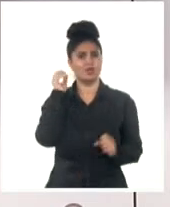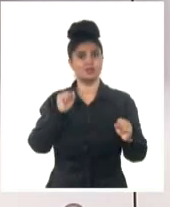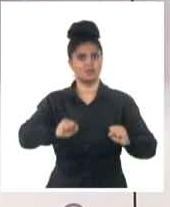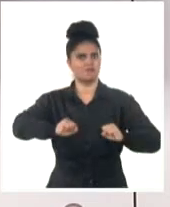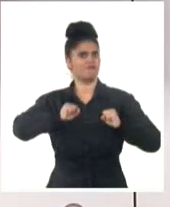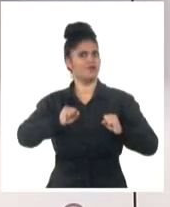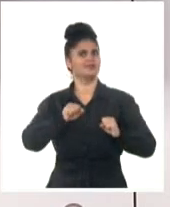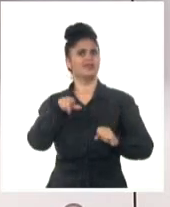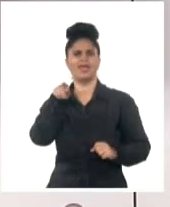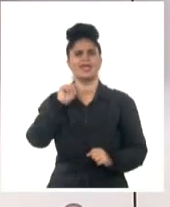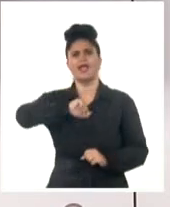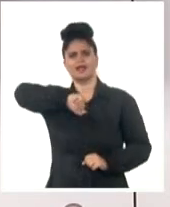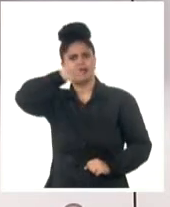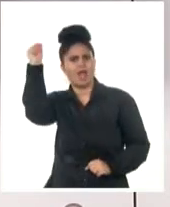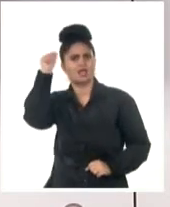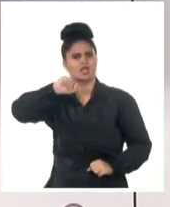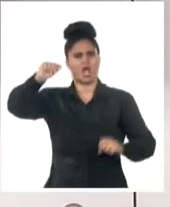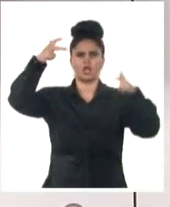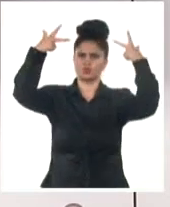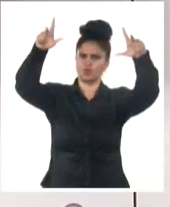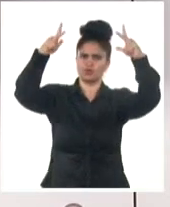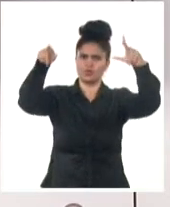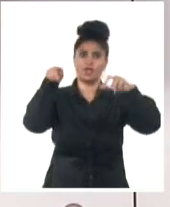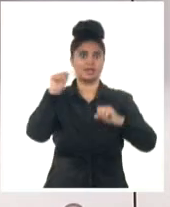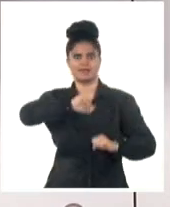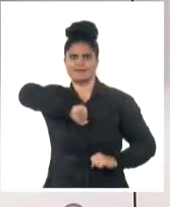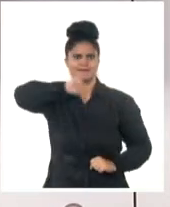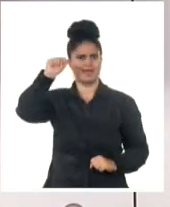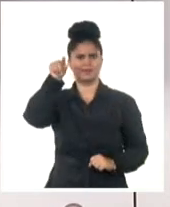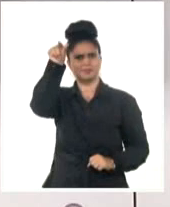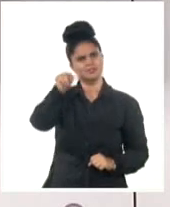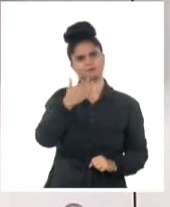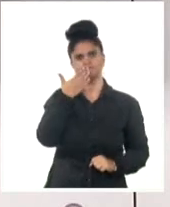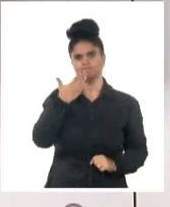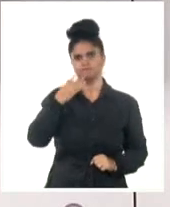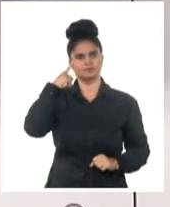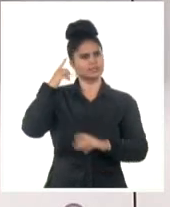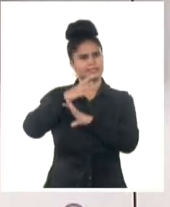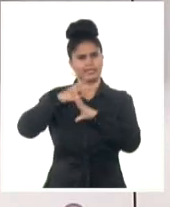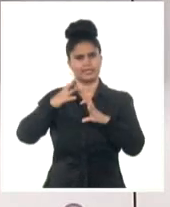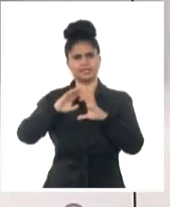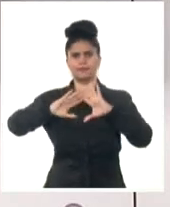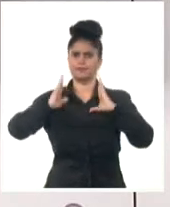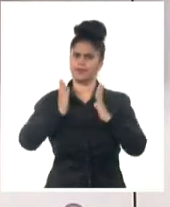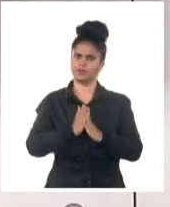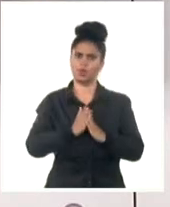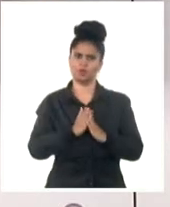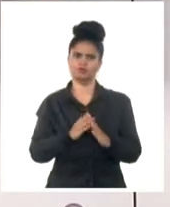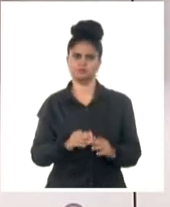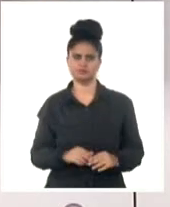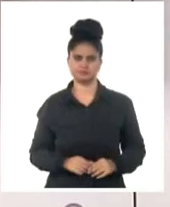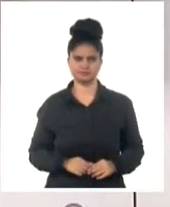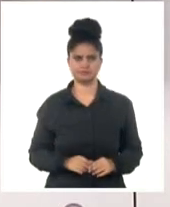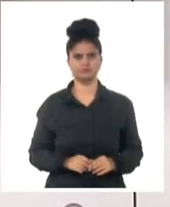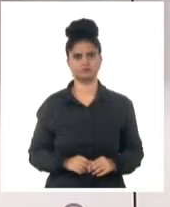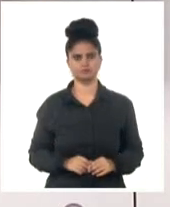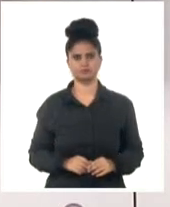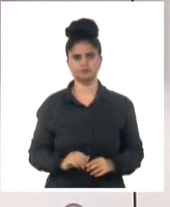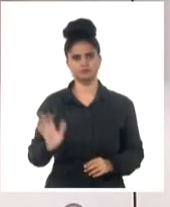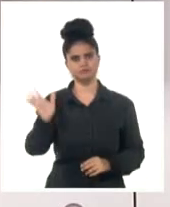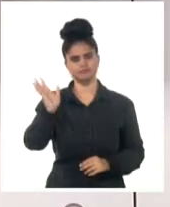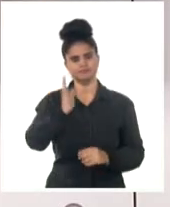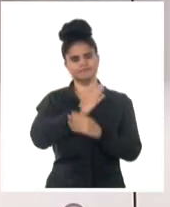voleibol cubano. Un atleta que hizo vibrar con su talento a toda la afición deportiva de nuestro país. Hasta